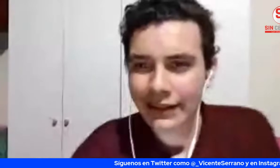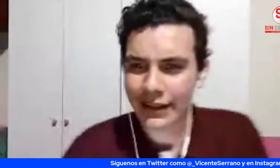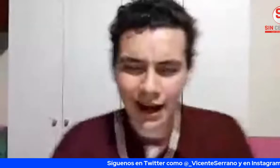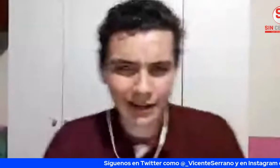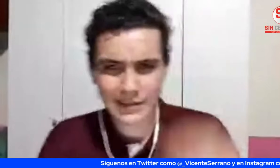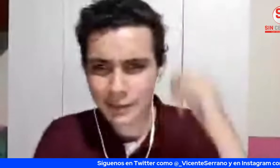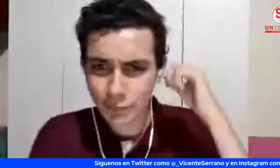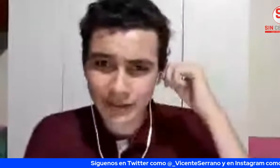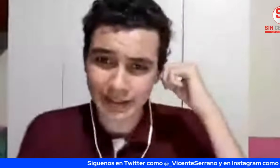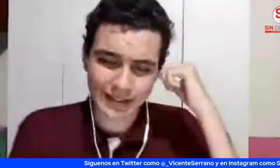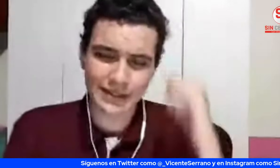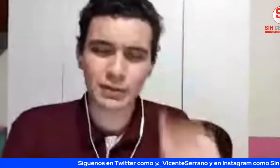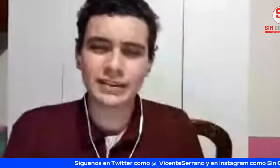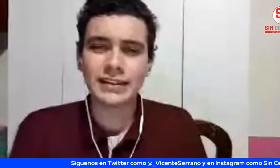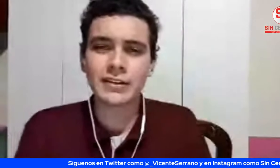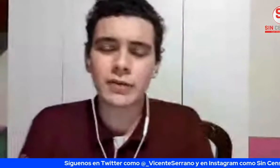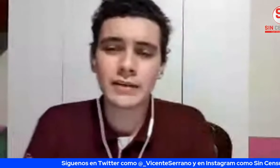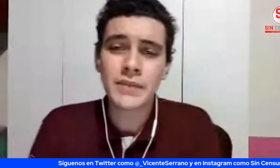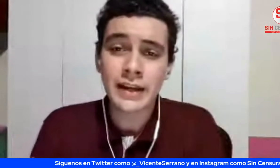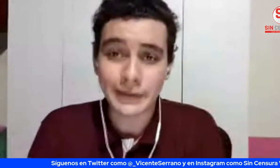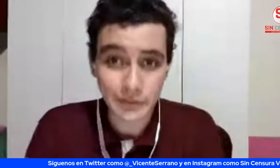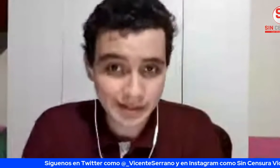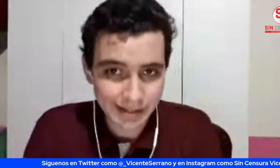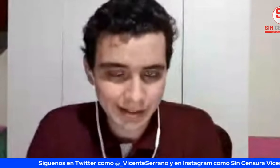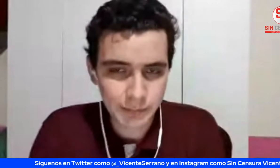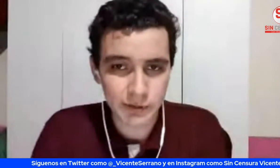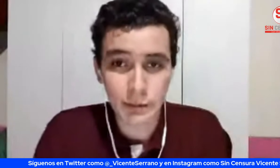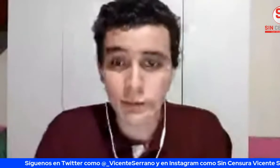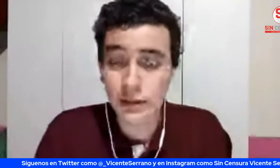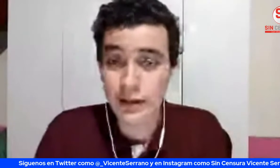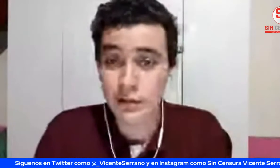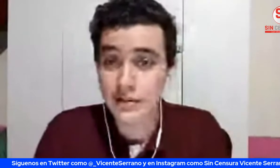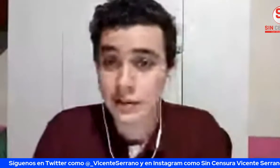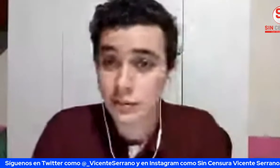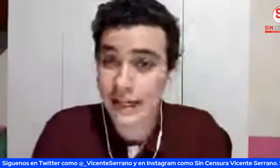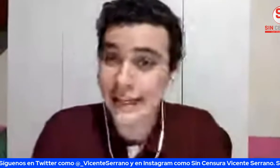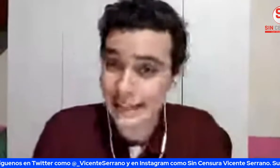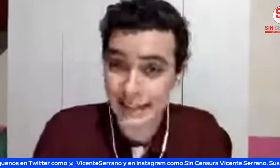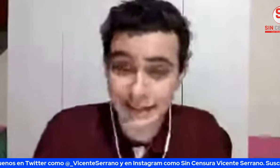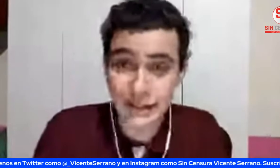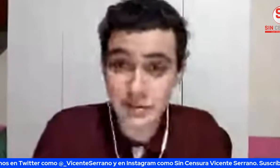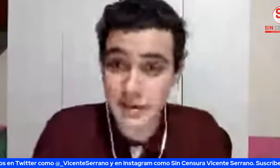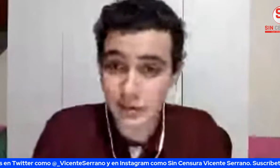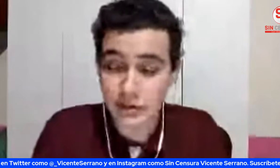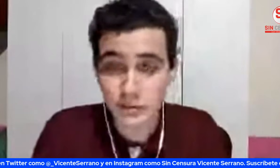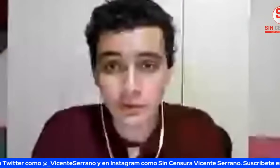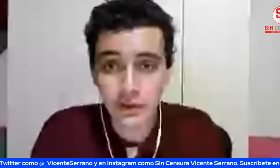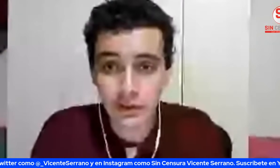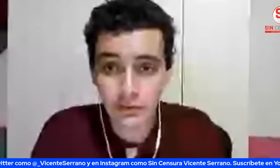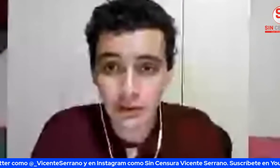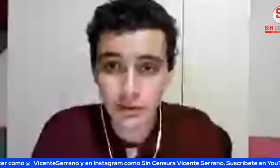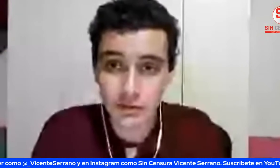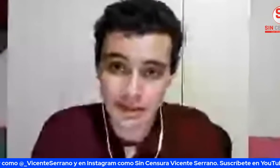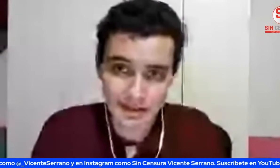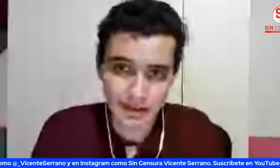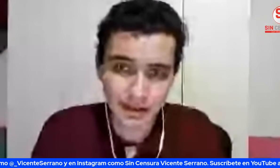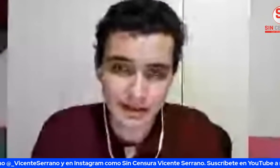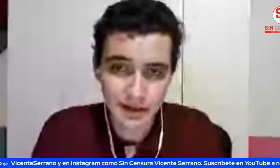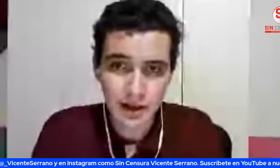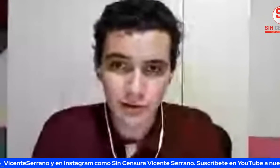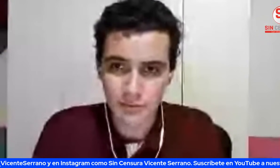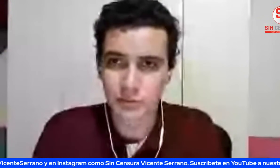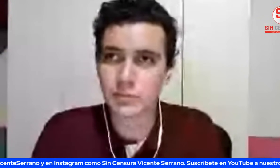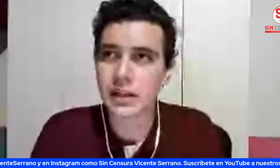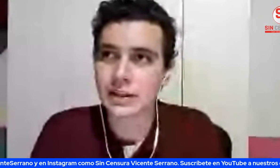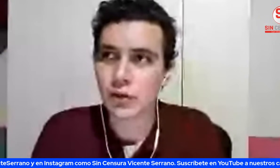expediente, de, este fue el que encarceló a tal del cual. Entonces, tener, por ejemplo, un Genaro García Luna, ex secretario de Seguridad Pública de México, tras las